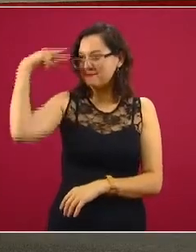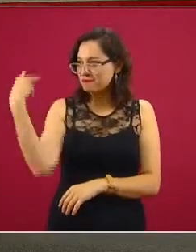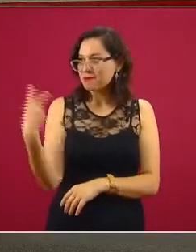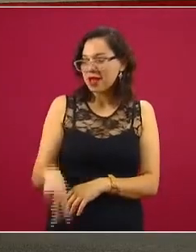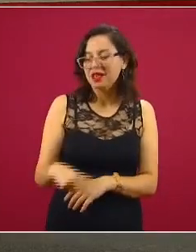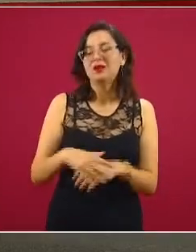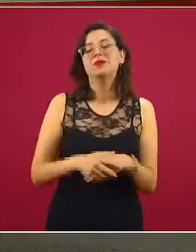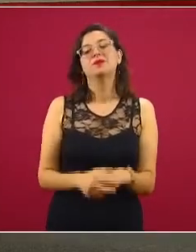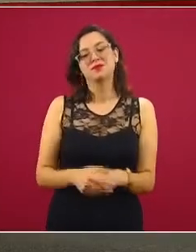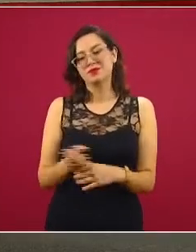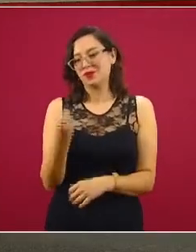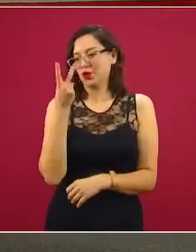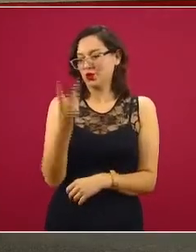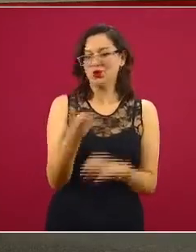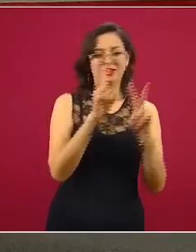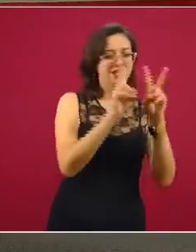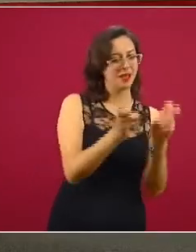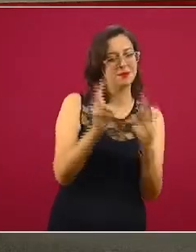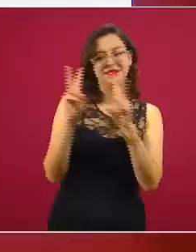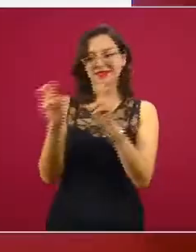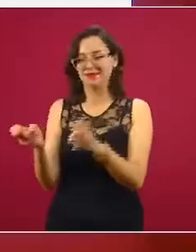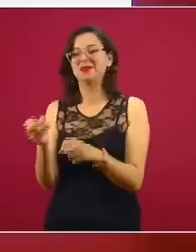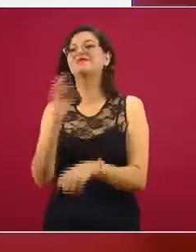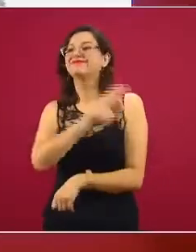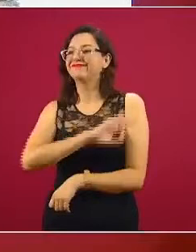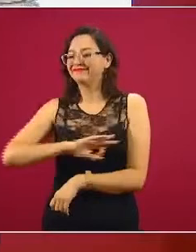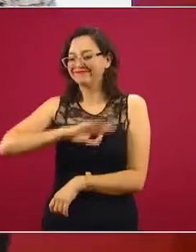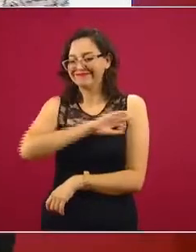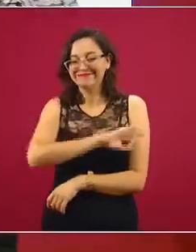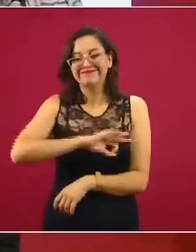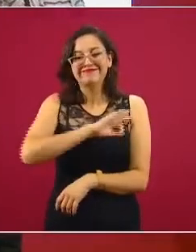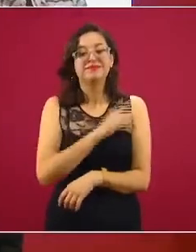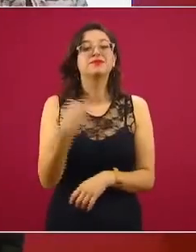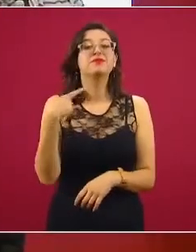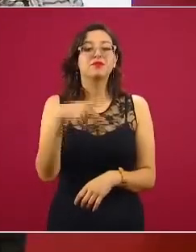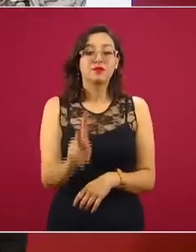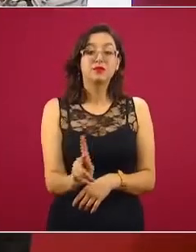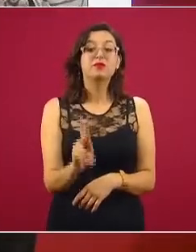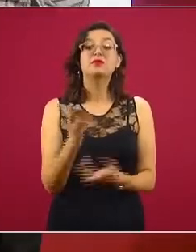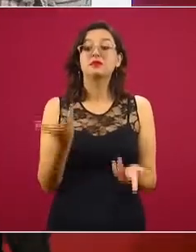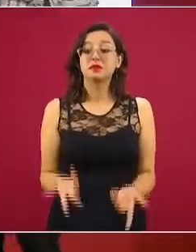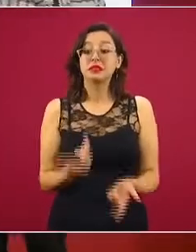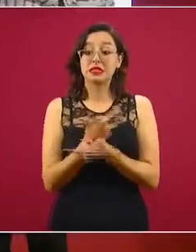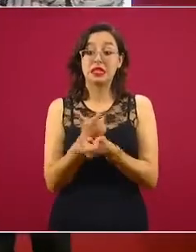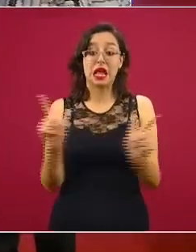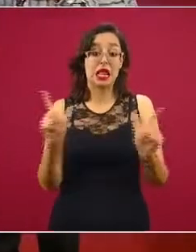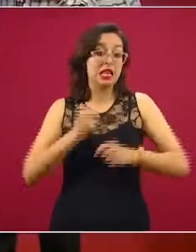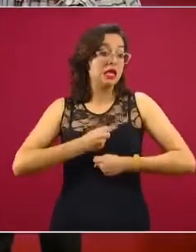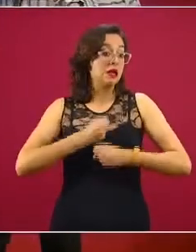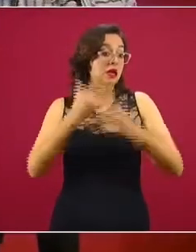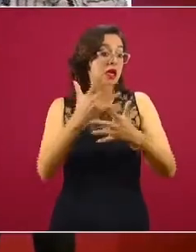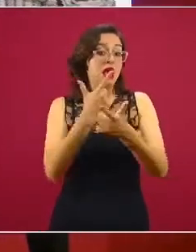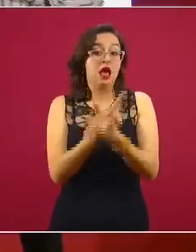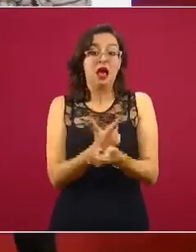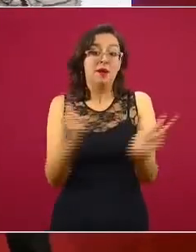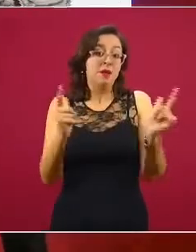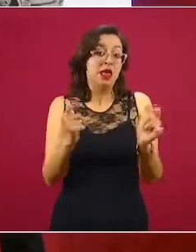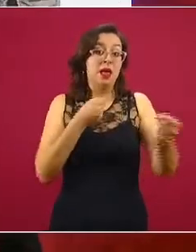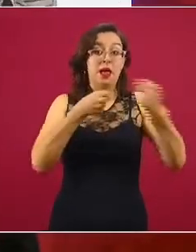hoy celebramos ambas cosas, ¿no? Pero aquí retomo porque esta libertad de prensa, pues cada quien la ejerce con